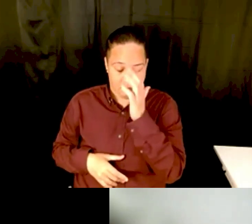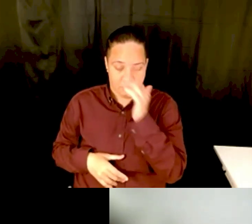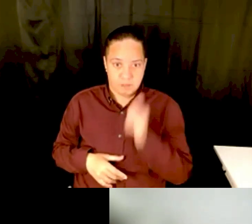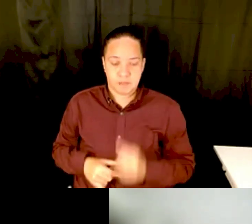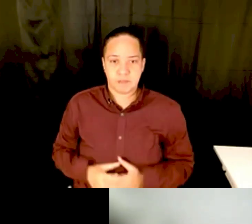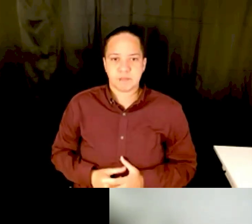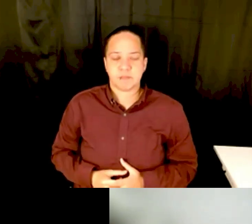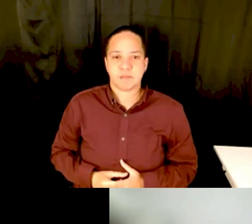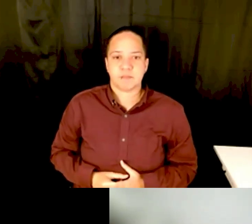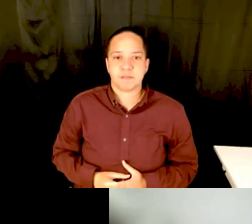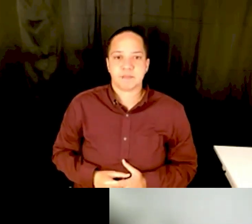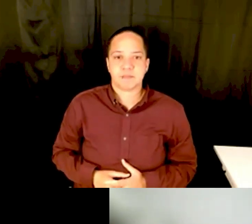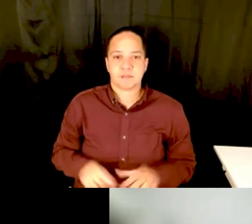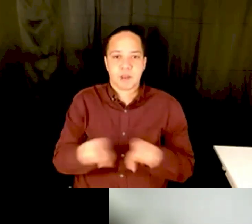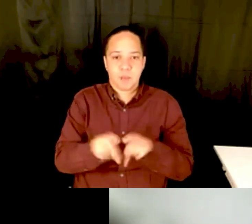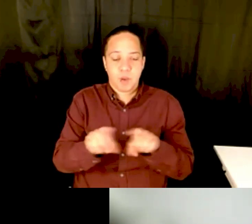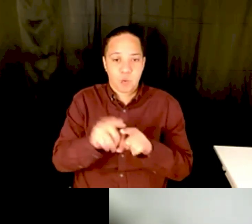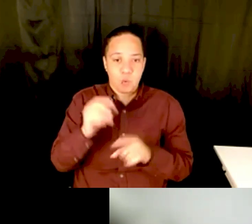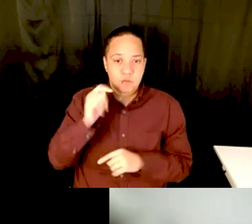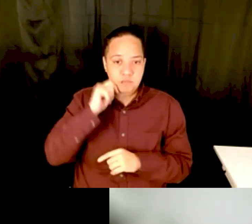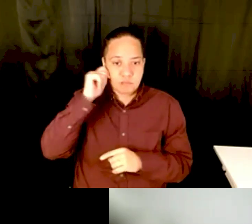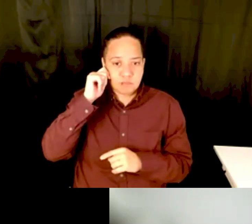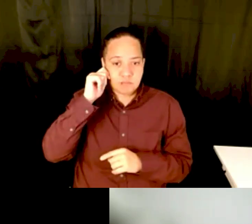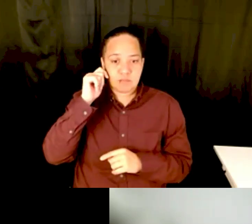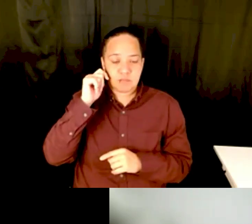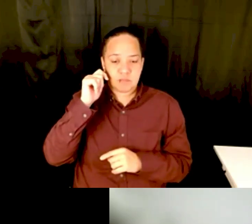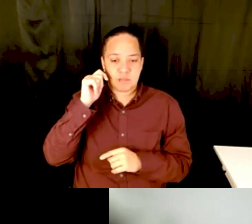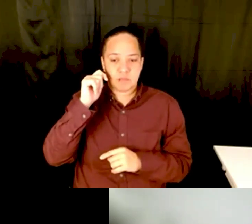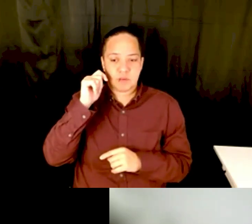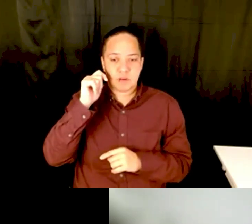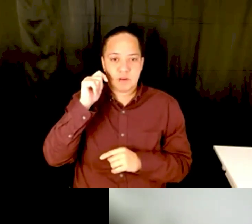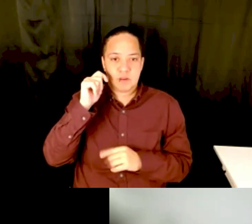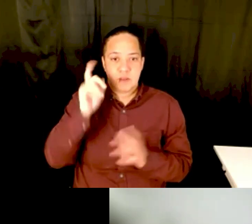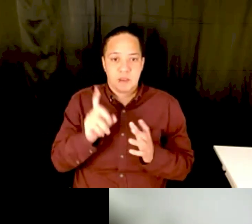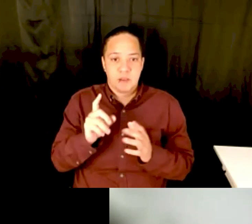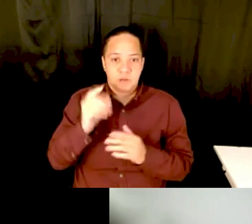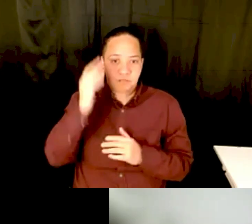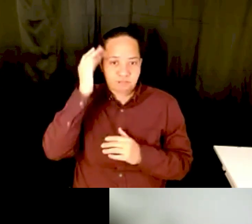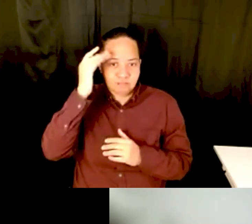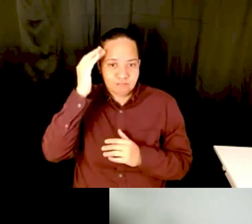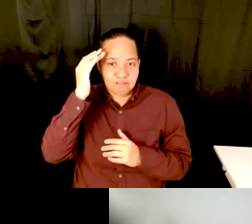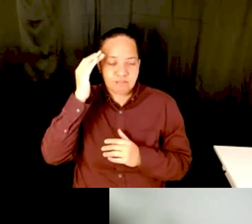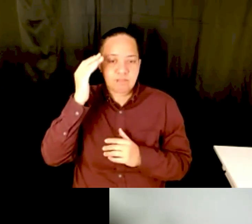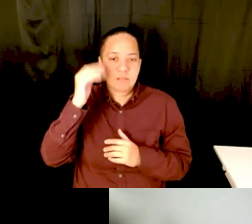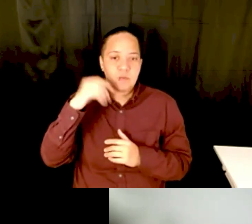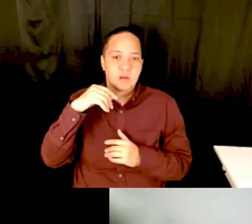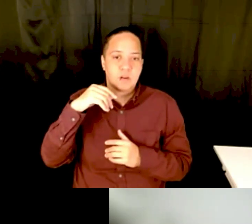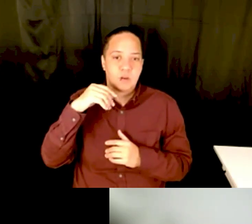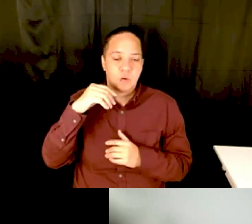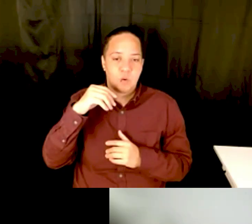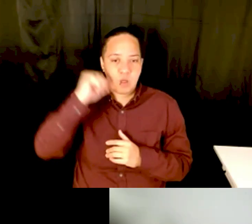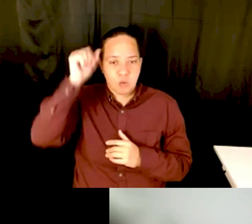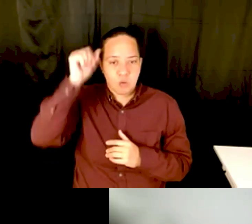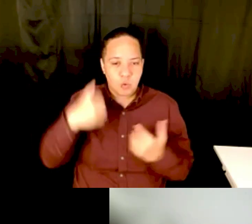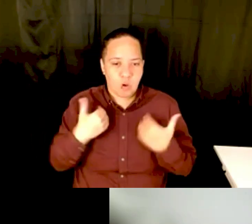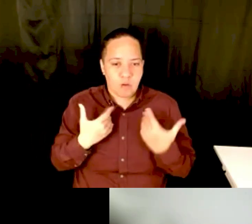cuando el adolescente empieza, y el adulto joven con espectro de autismo empieza a tener más, relacionarse